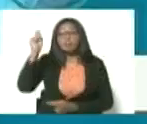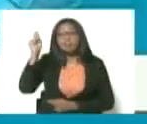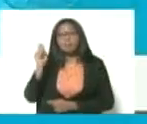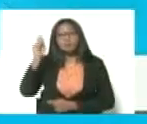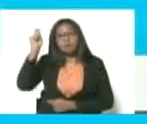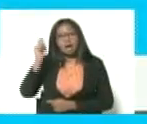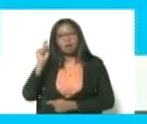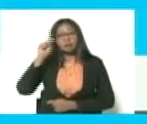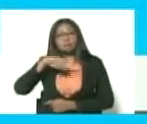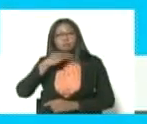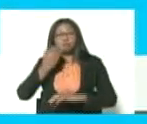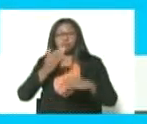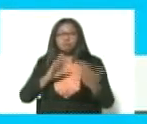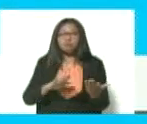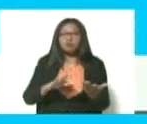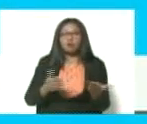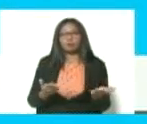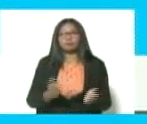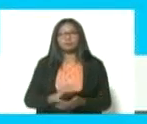diputado,